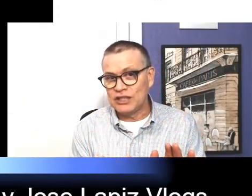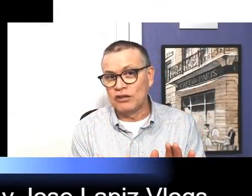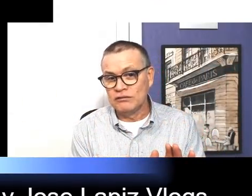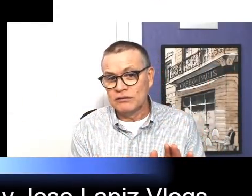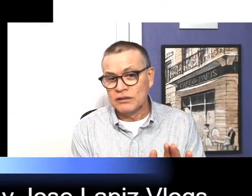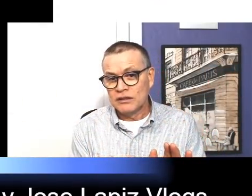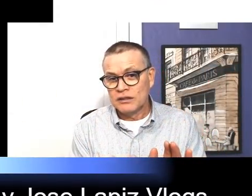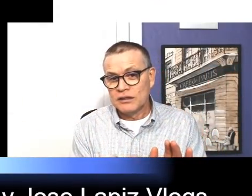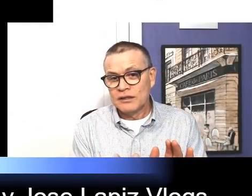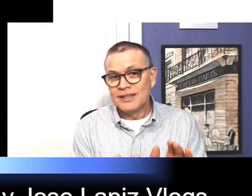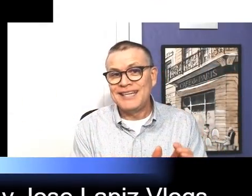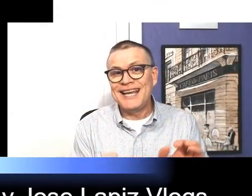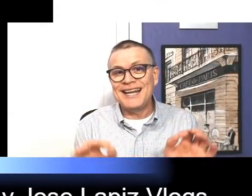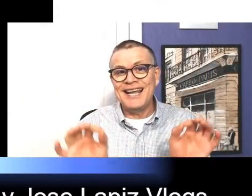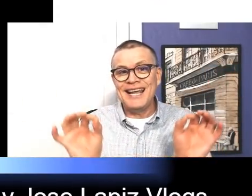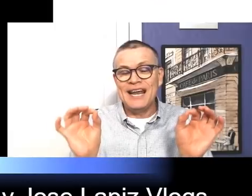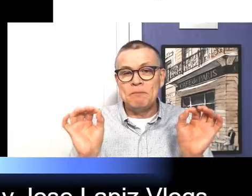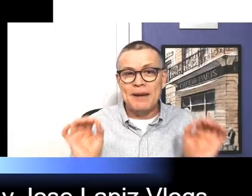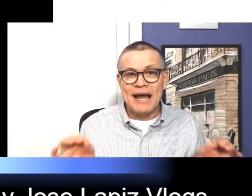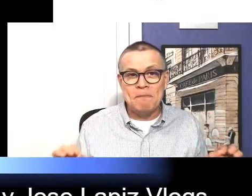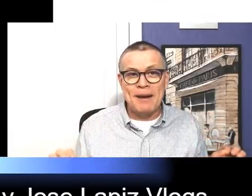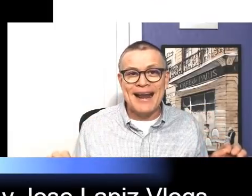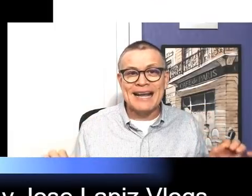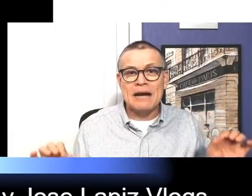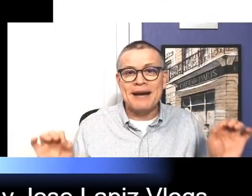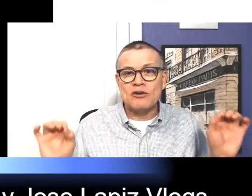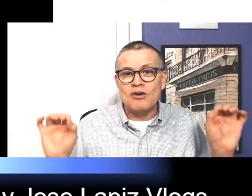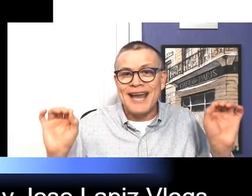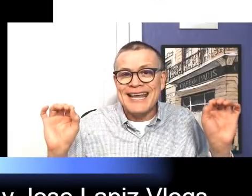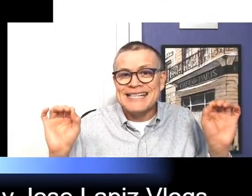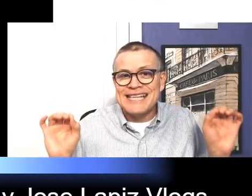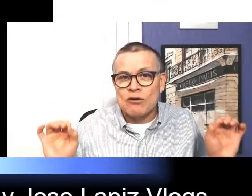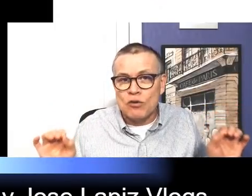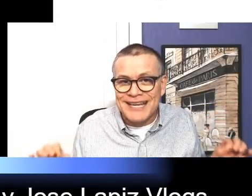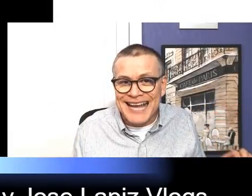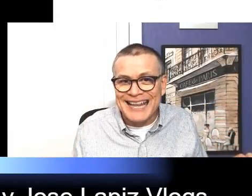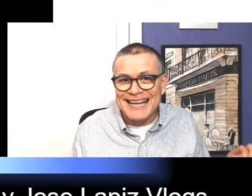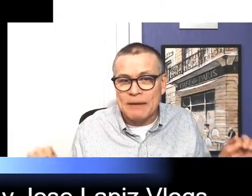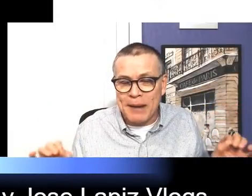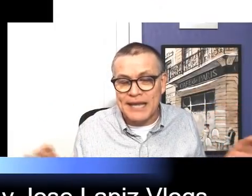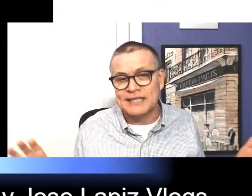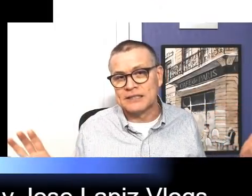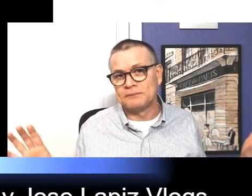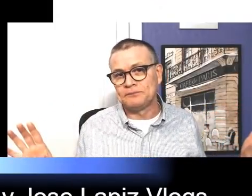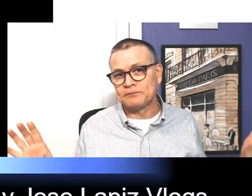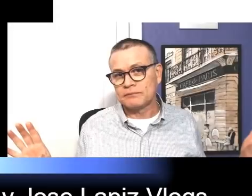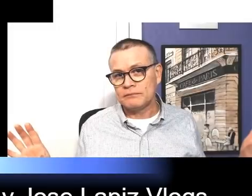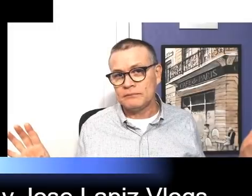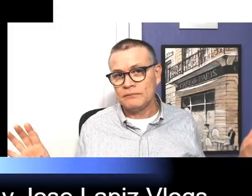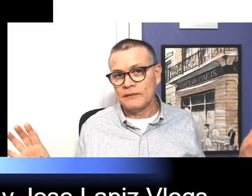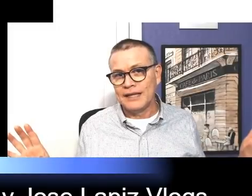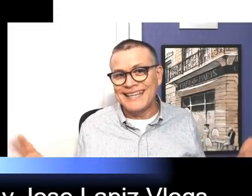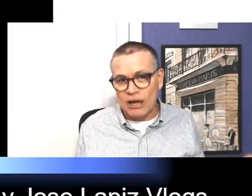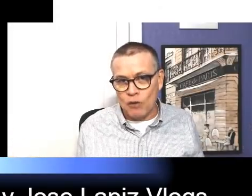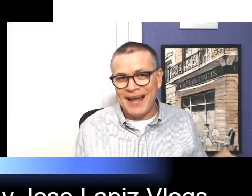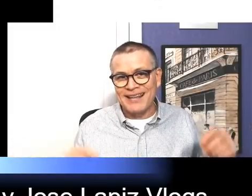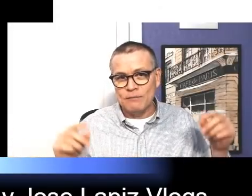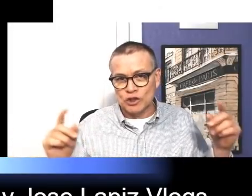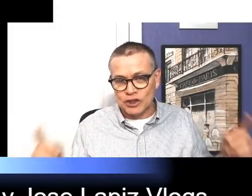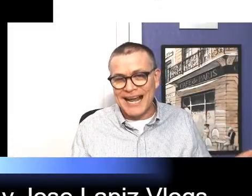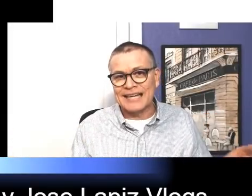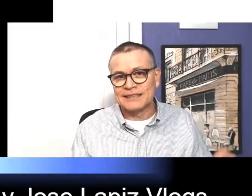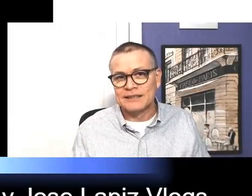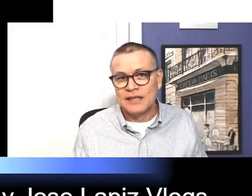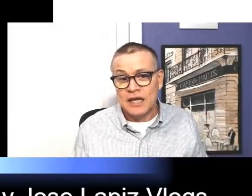nación tiene el plan para acabar con la inseguridad en el país y que lo va a